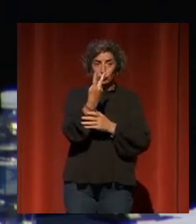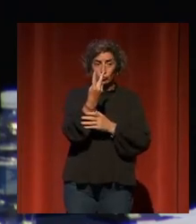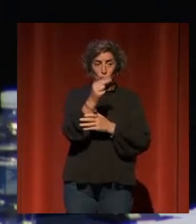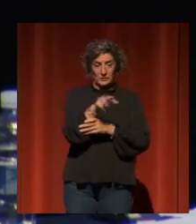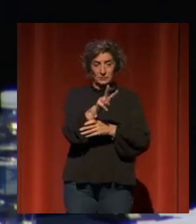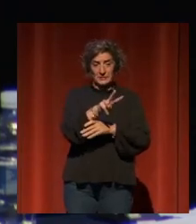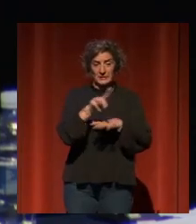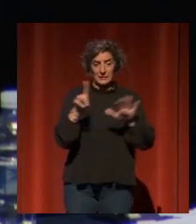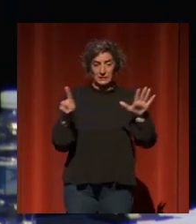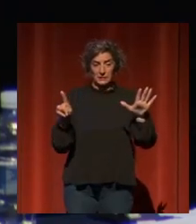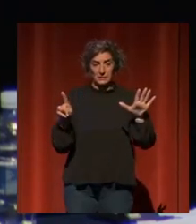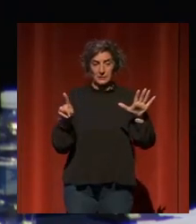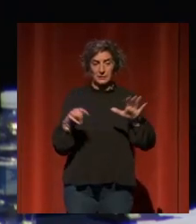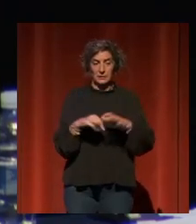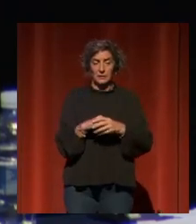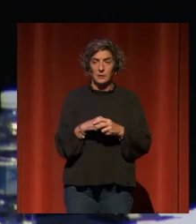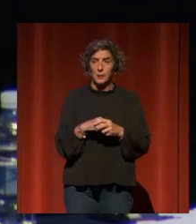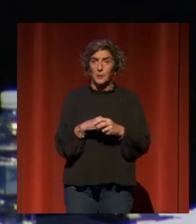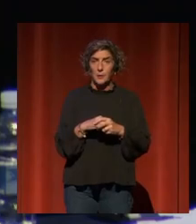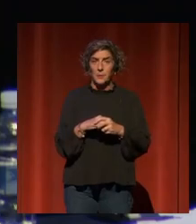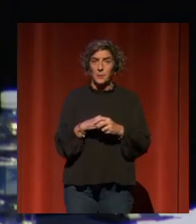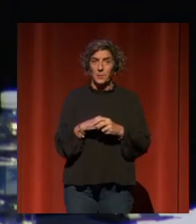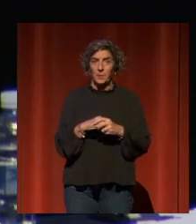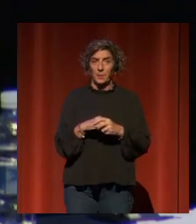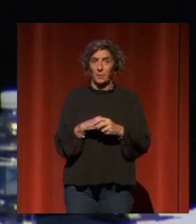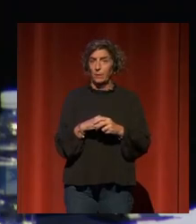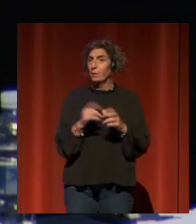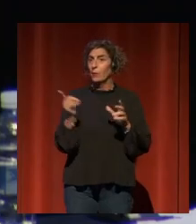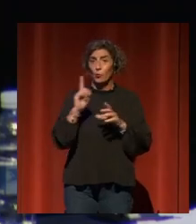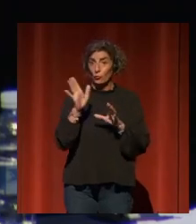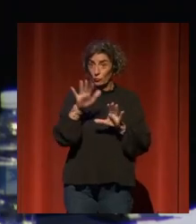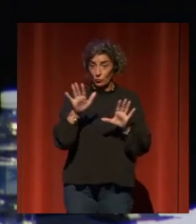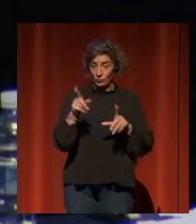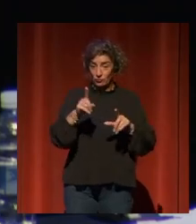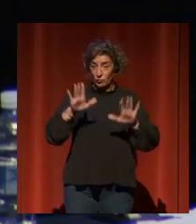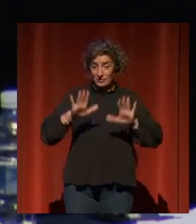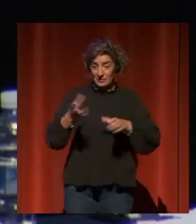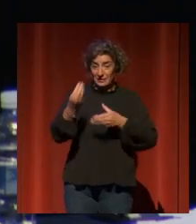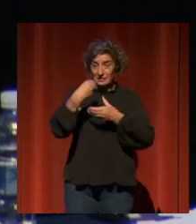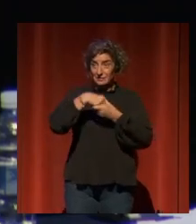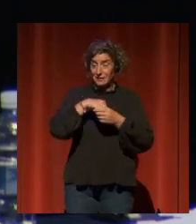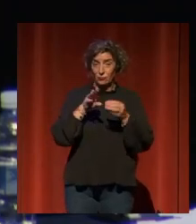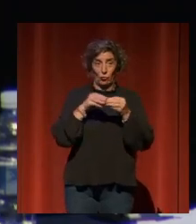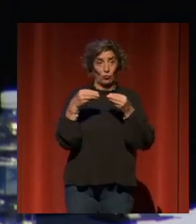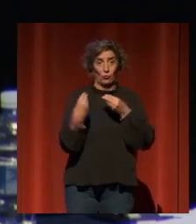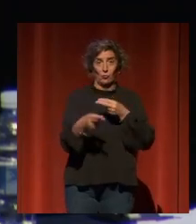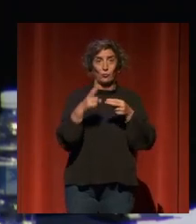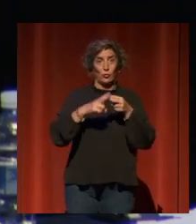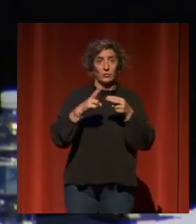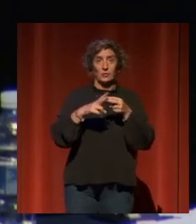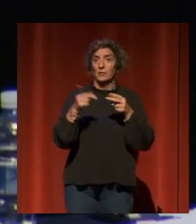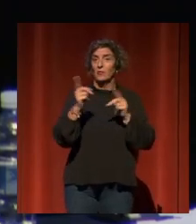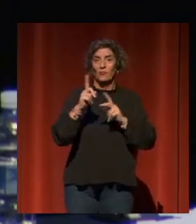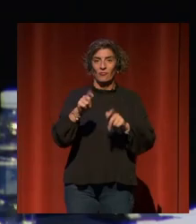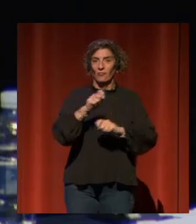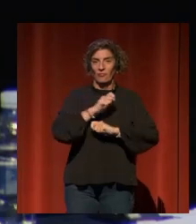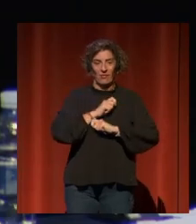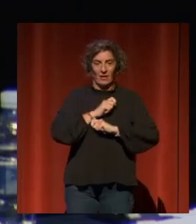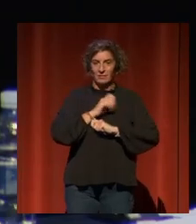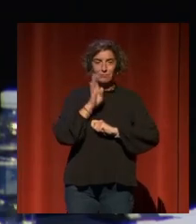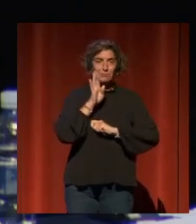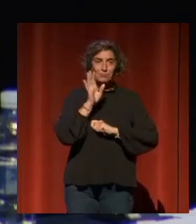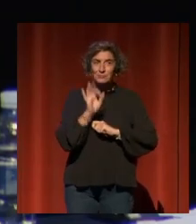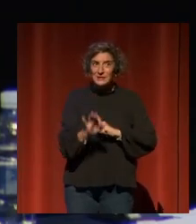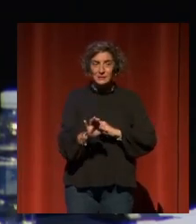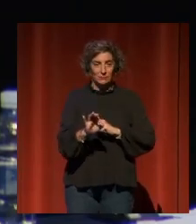2026 eh Cuando no estás en el documento político no recibes la misma el